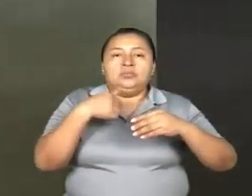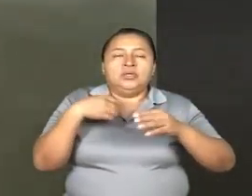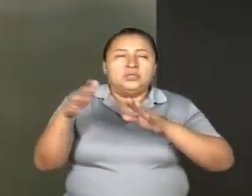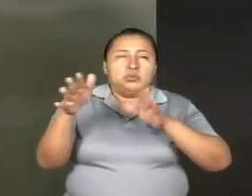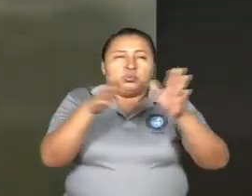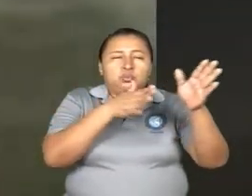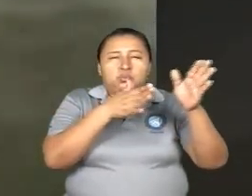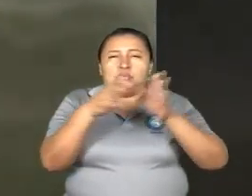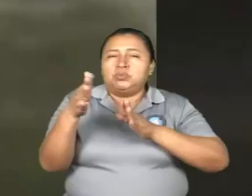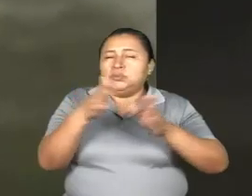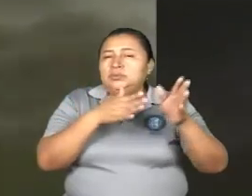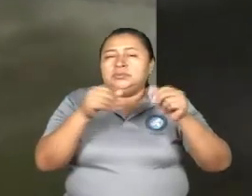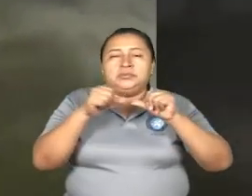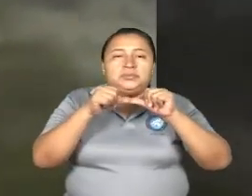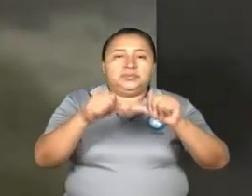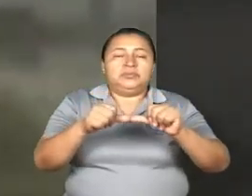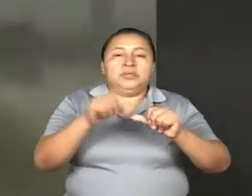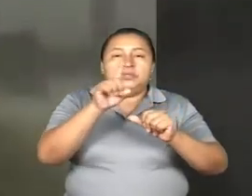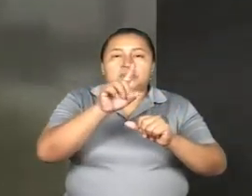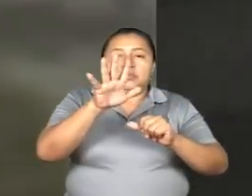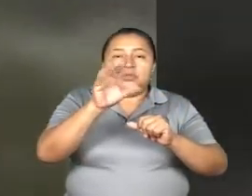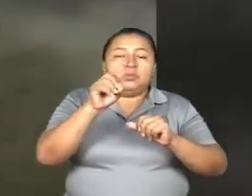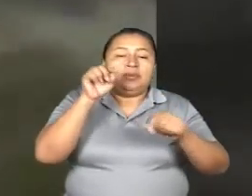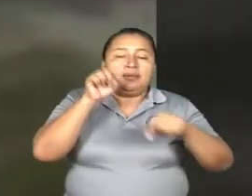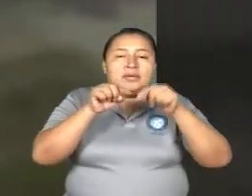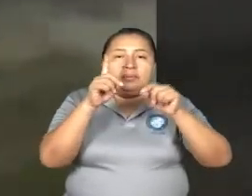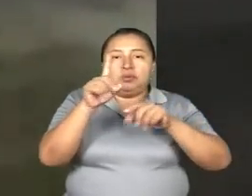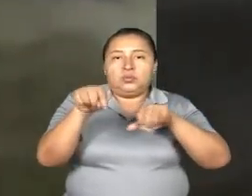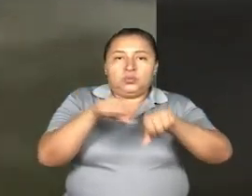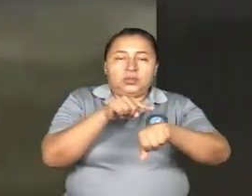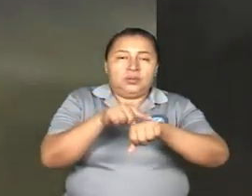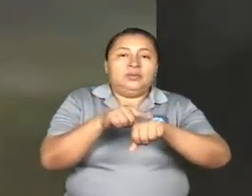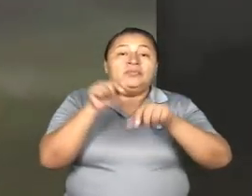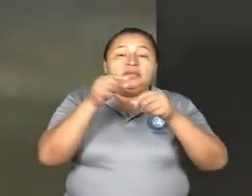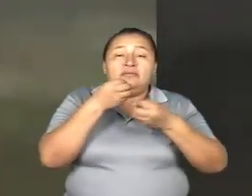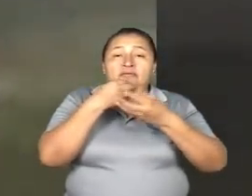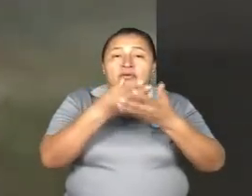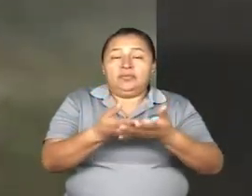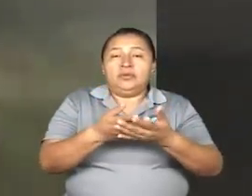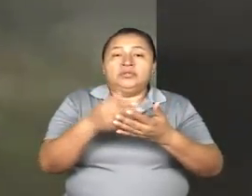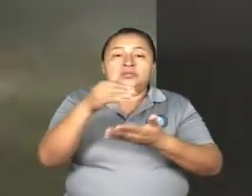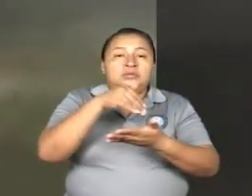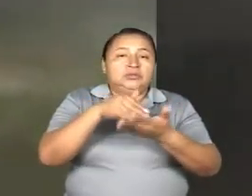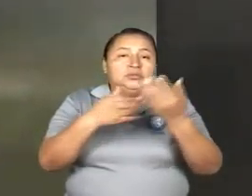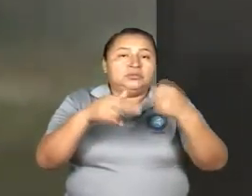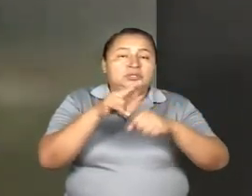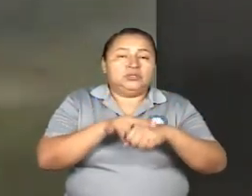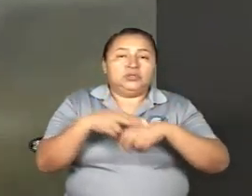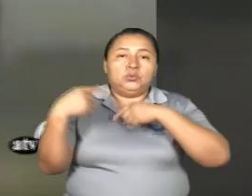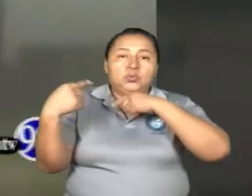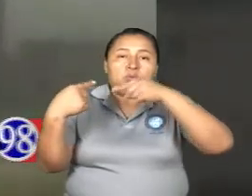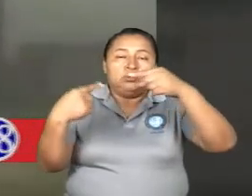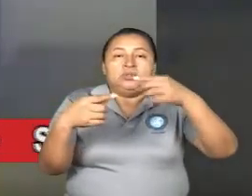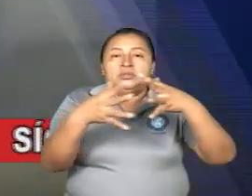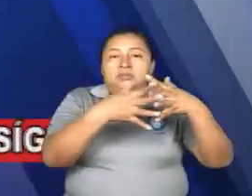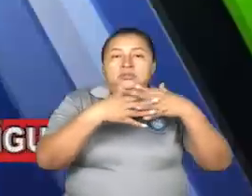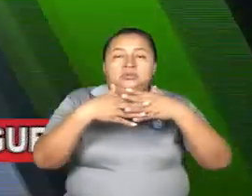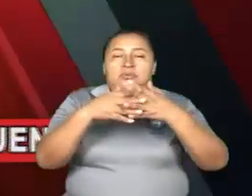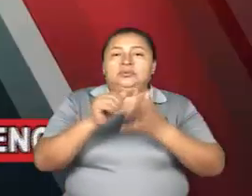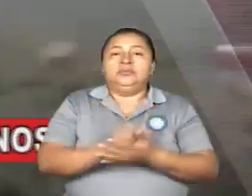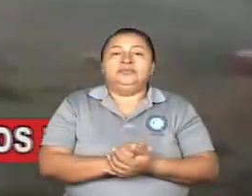vientos máximos sostenidos de 150 kilómetros por hora, informó el Centro Nacional de Huracanes